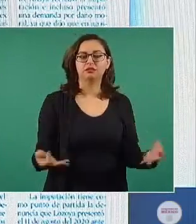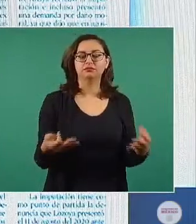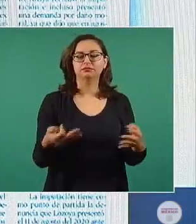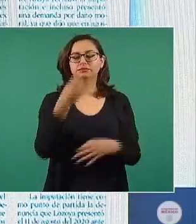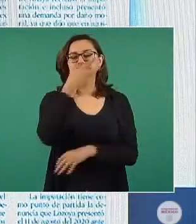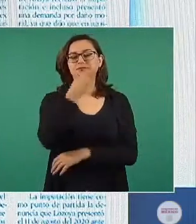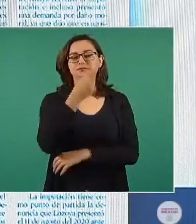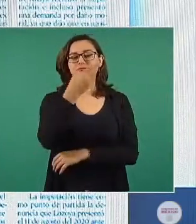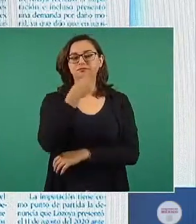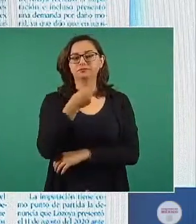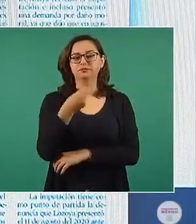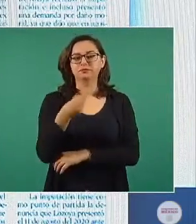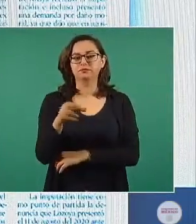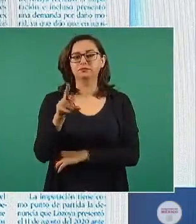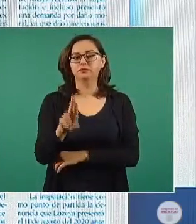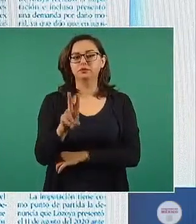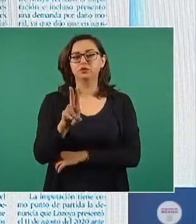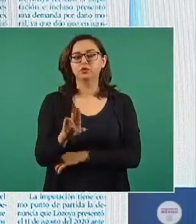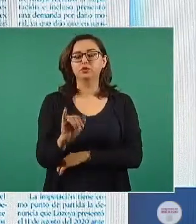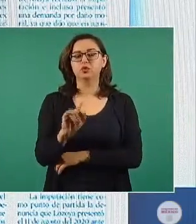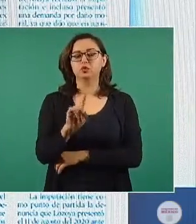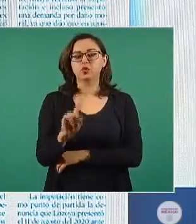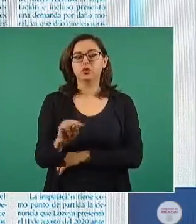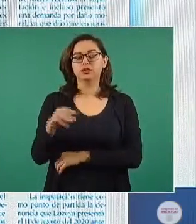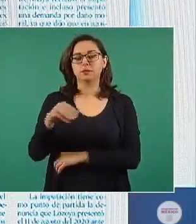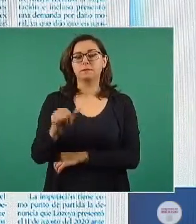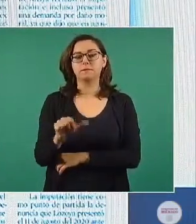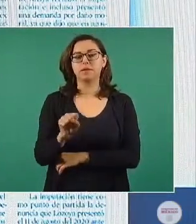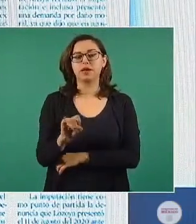no, Ruiz Massieu.